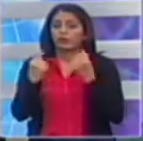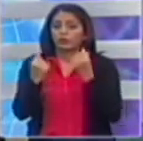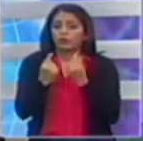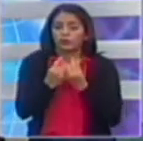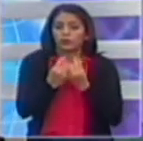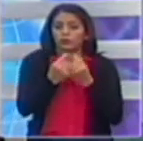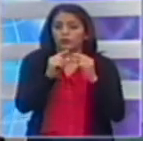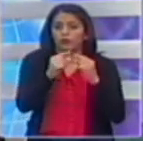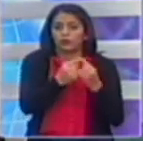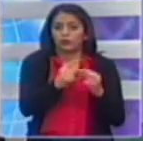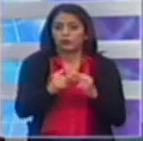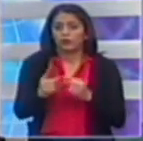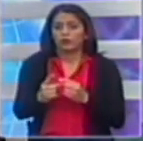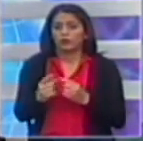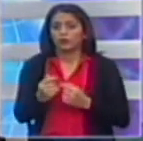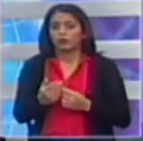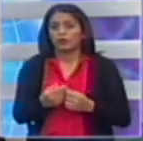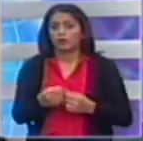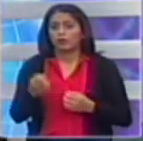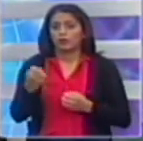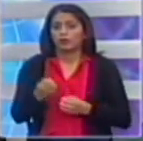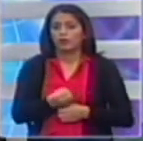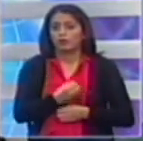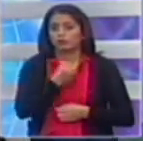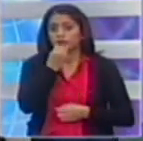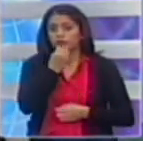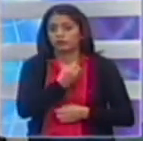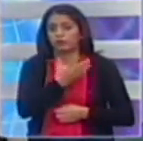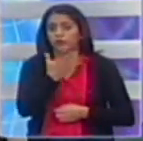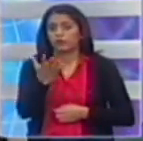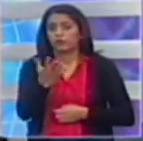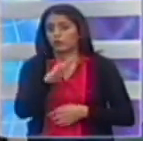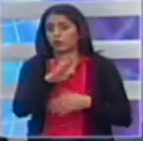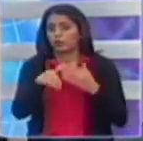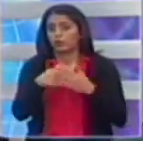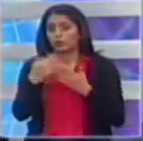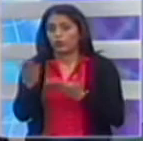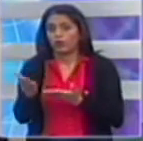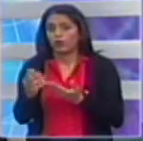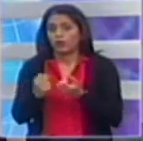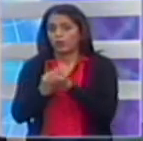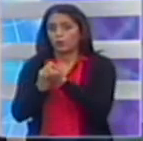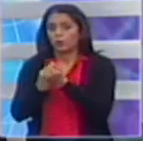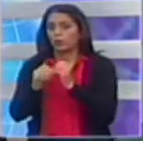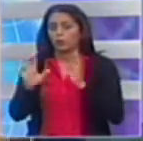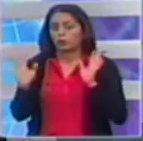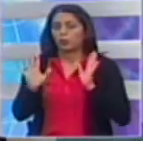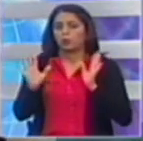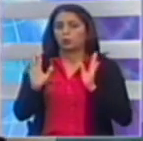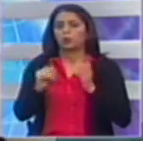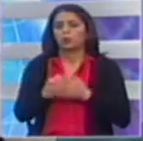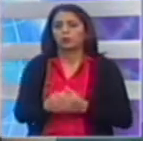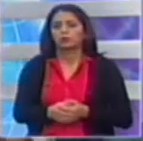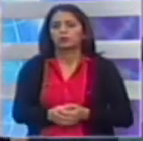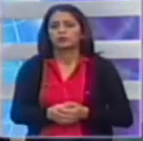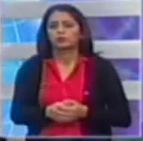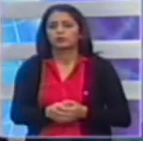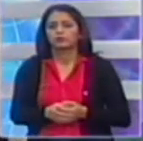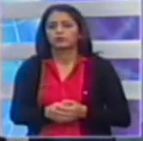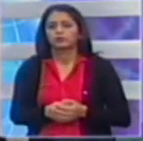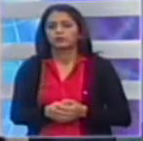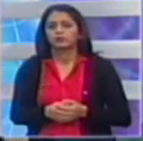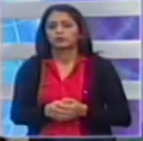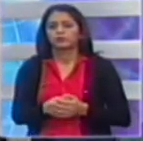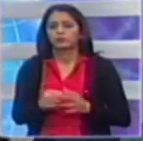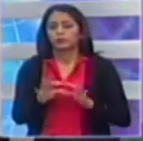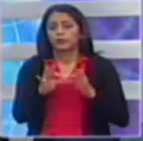dado su beneplácito al señor Trump, entre ellos de las familias más consideradas como los